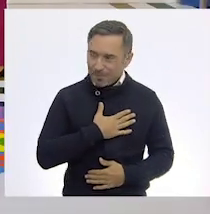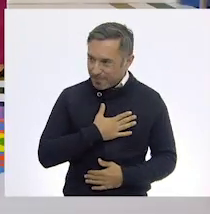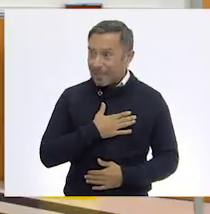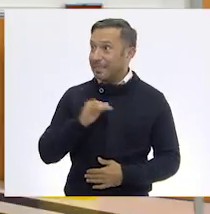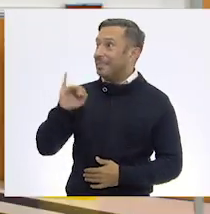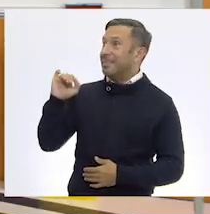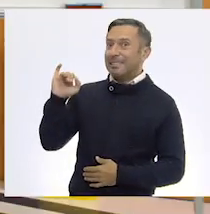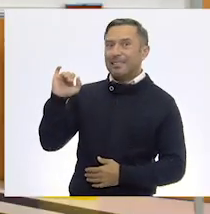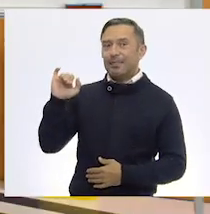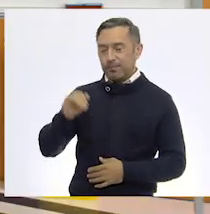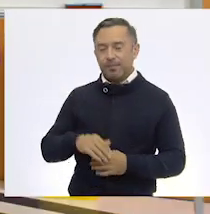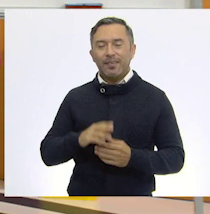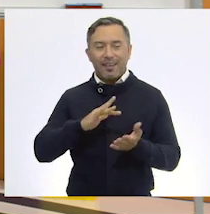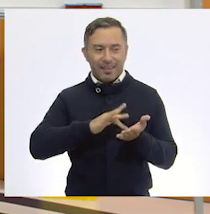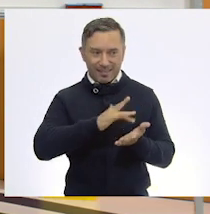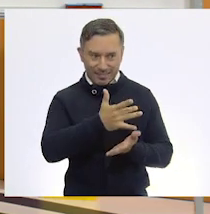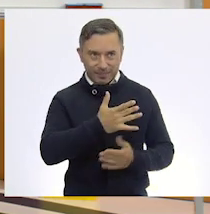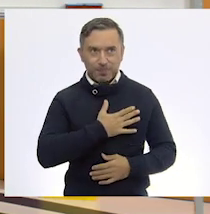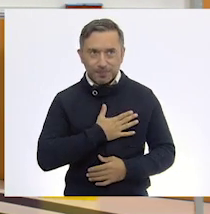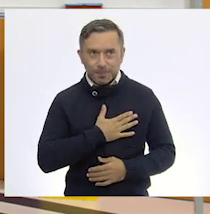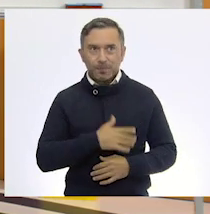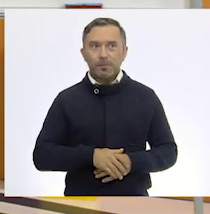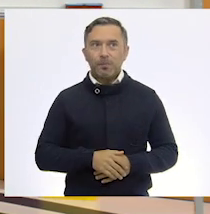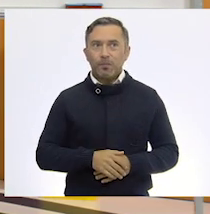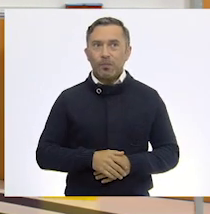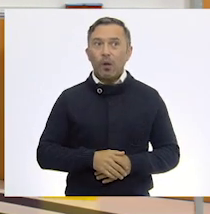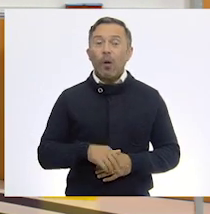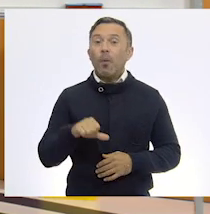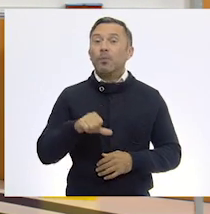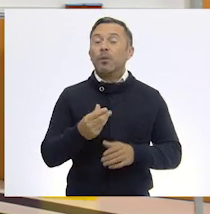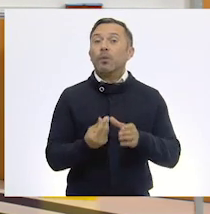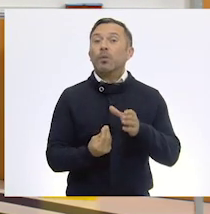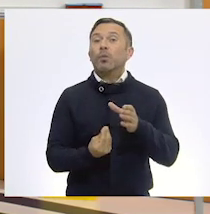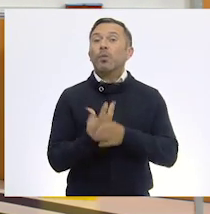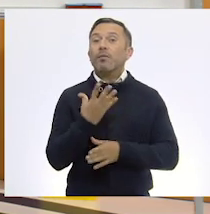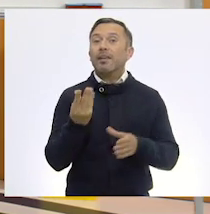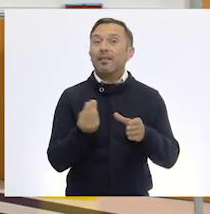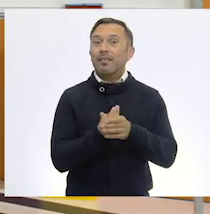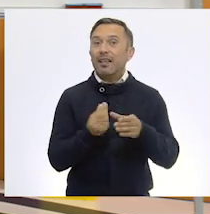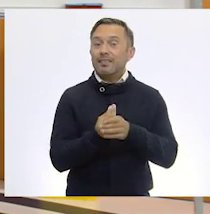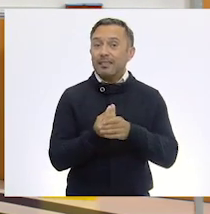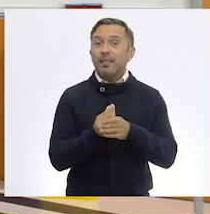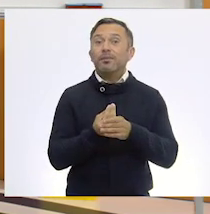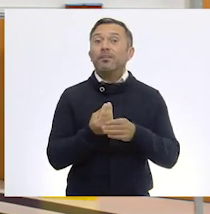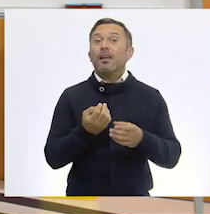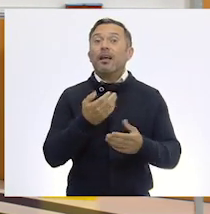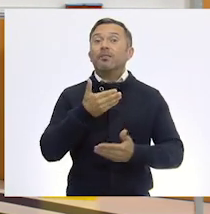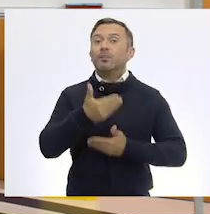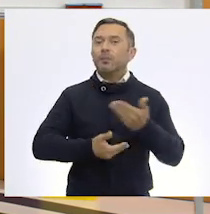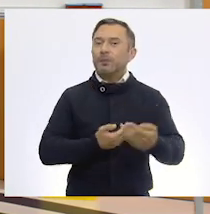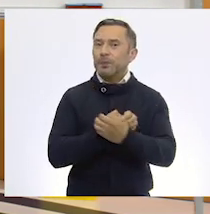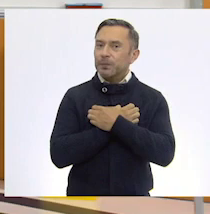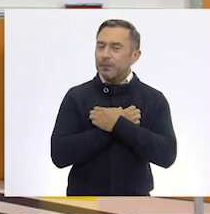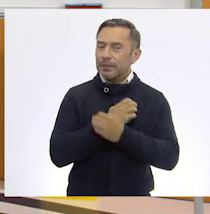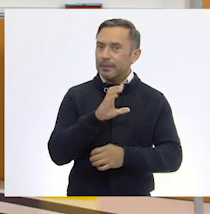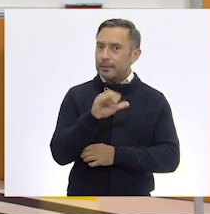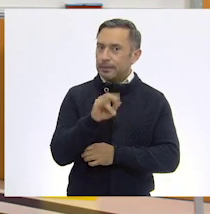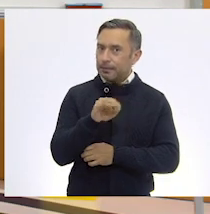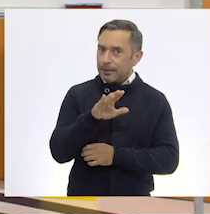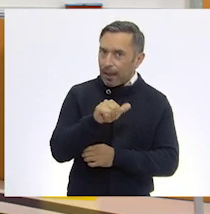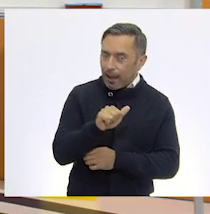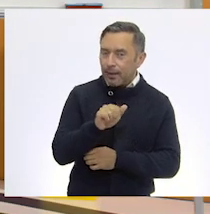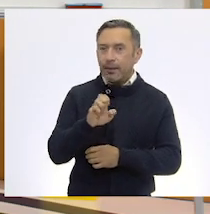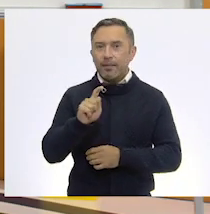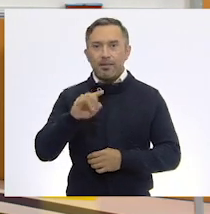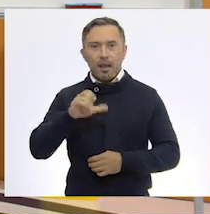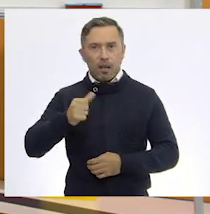Gracias. Me encuentro muy contenta de iniciar una nueva clase de formación cívica y ética para segundo grado, en donde